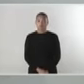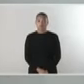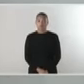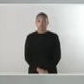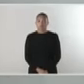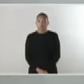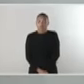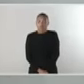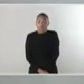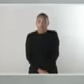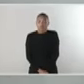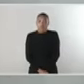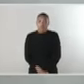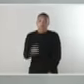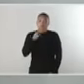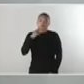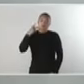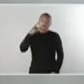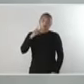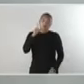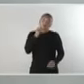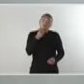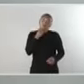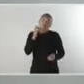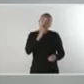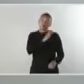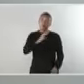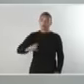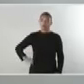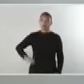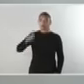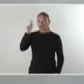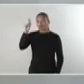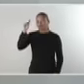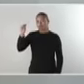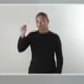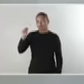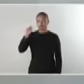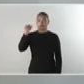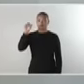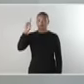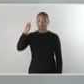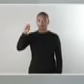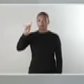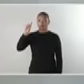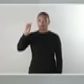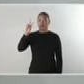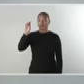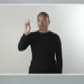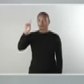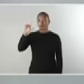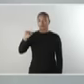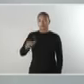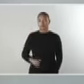tiene el uso de la palabra por un minuto el candidato del partido del trabajo Armando Vera García